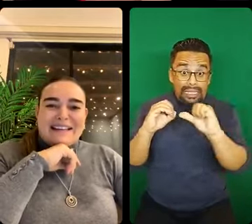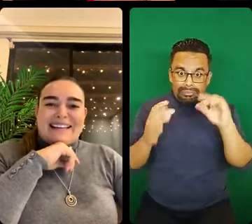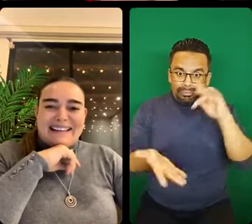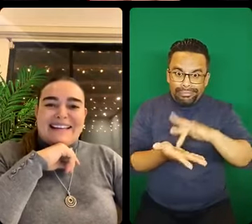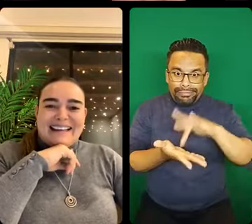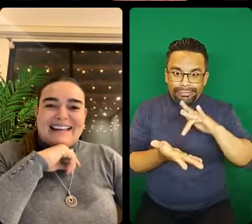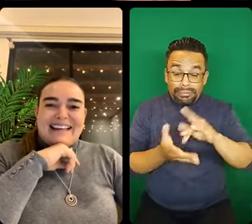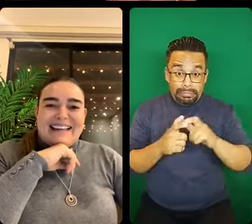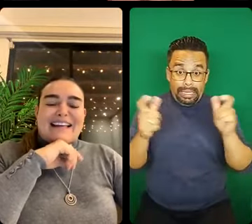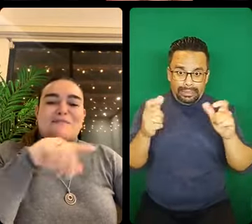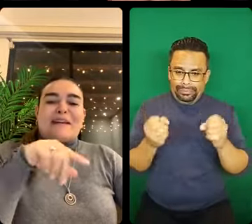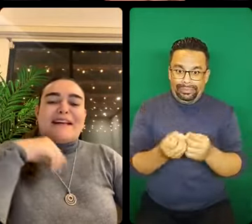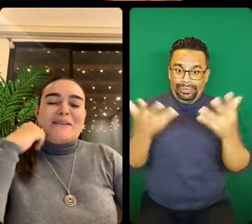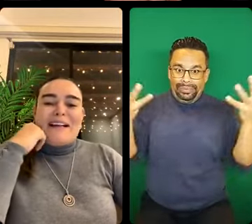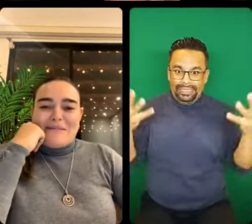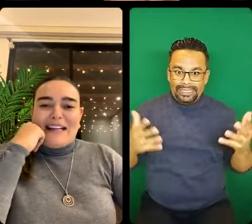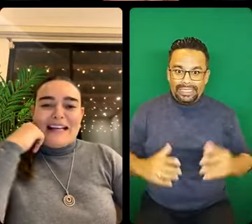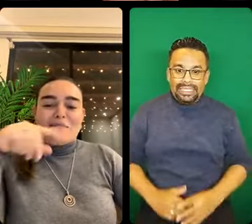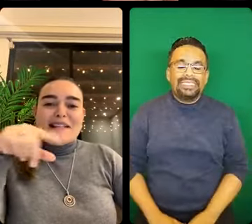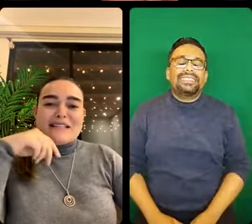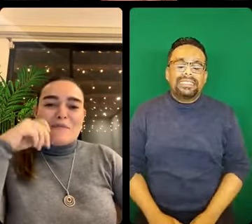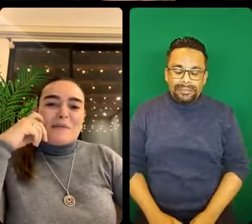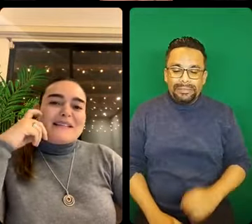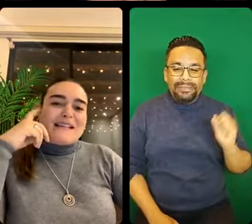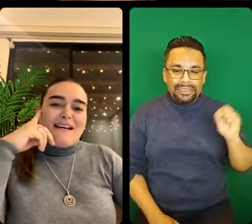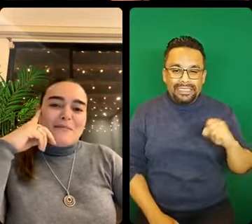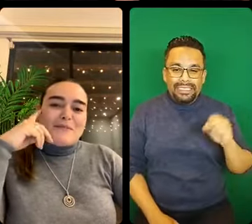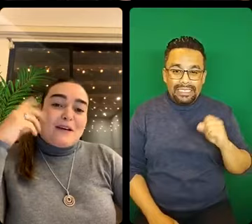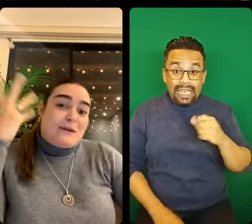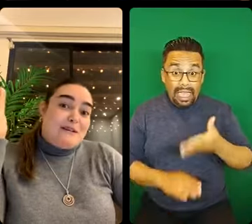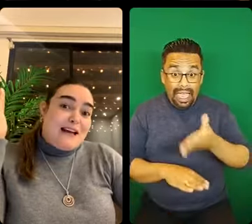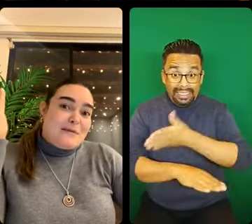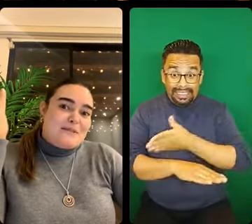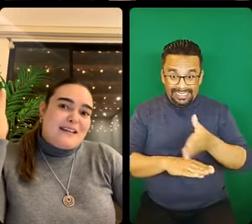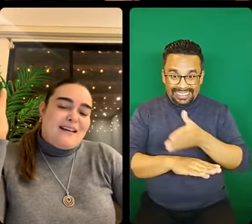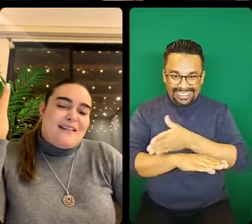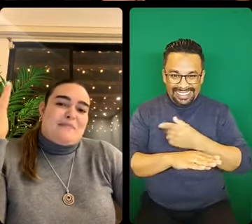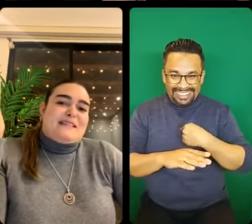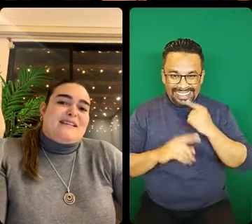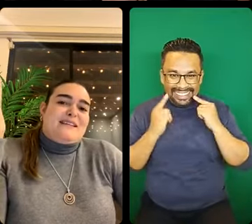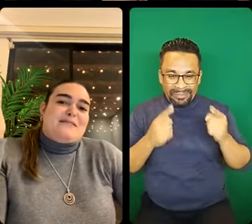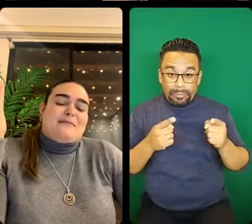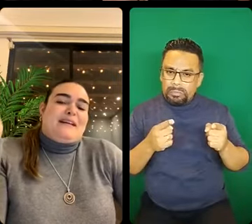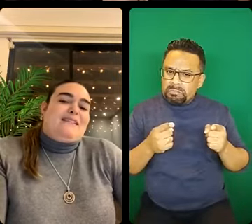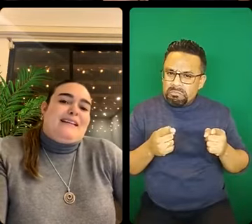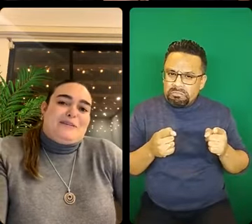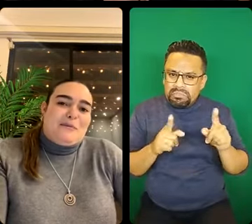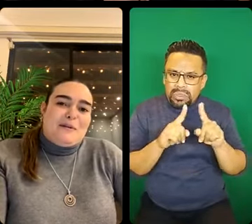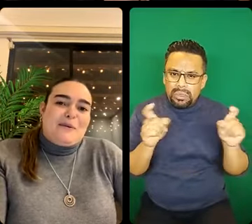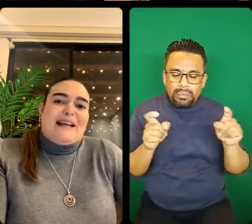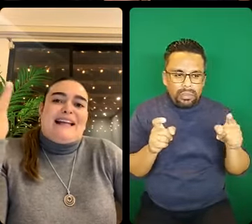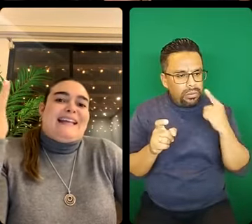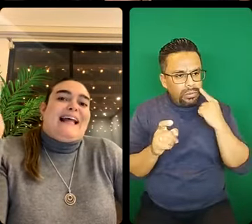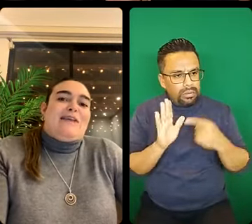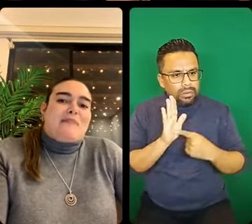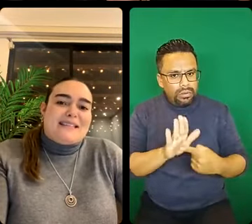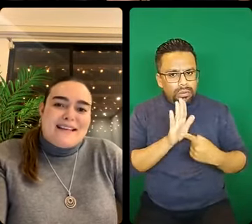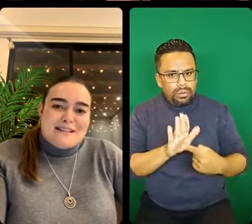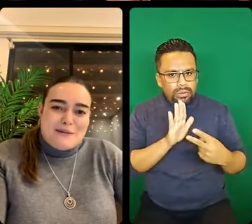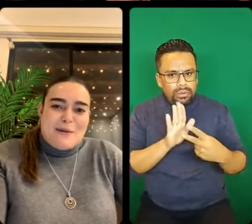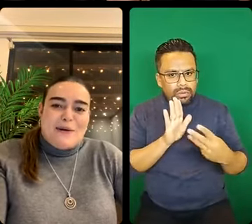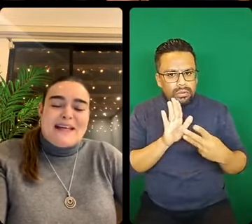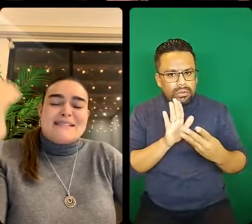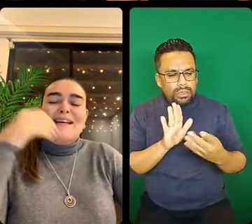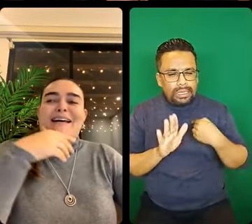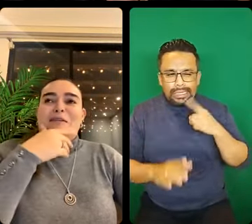súper variado. Espectacular. Y mira que al principio pensábamos que cuando hablábamos de paciente y concepción, no, la toma la mujer, ¿qué tal que piensen